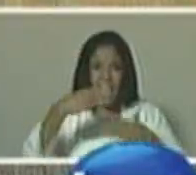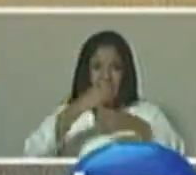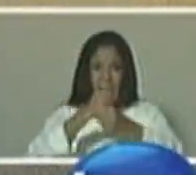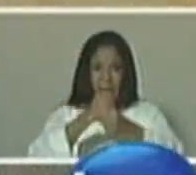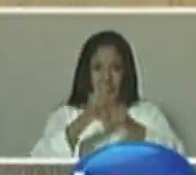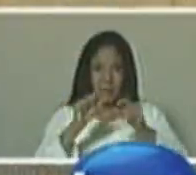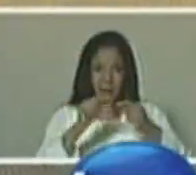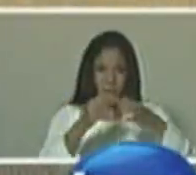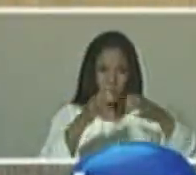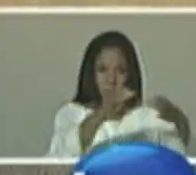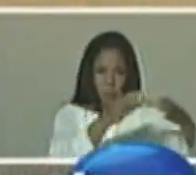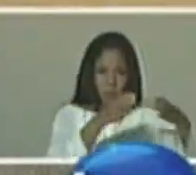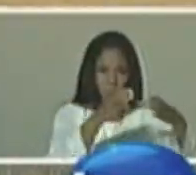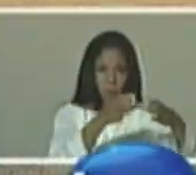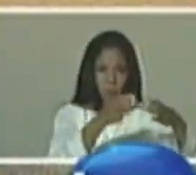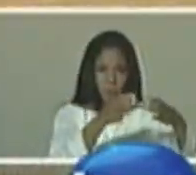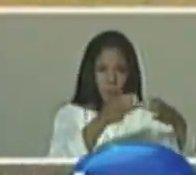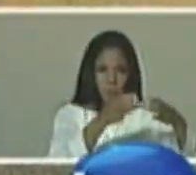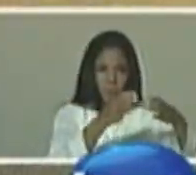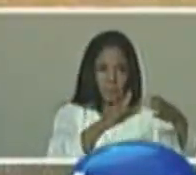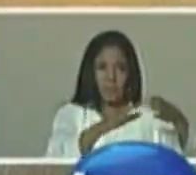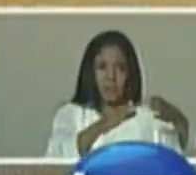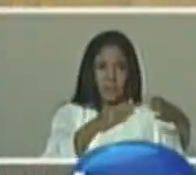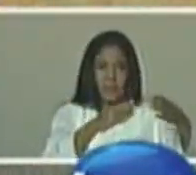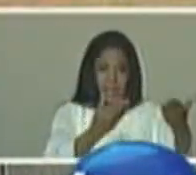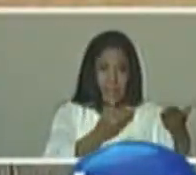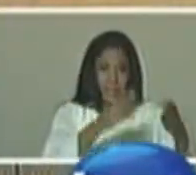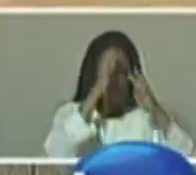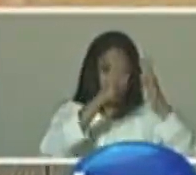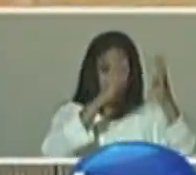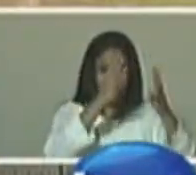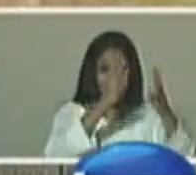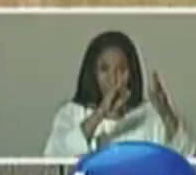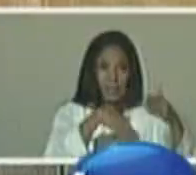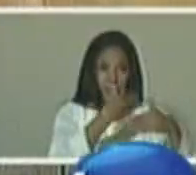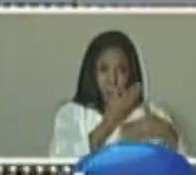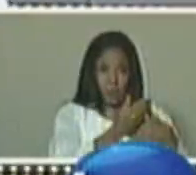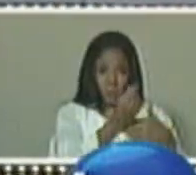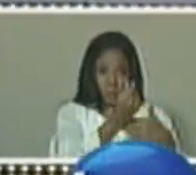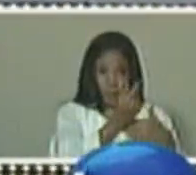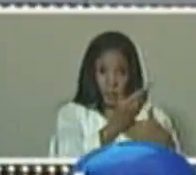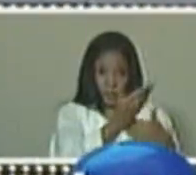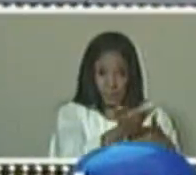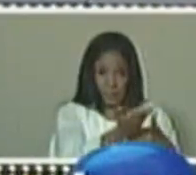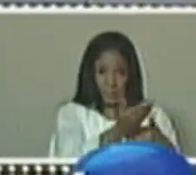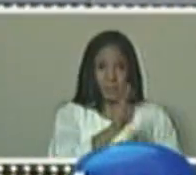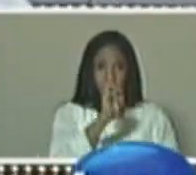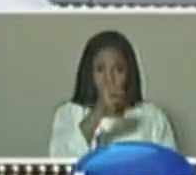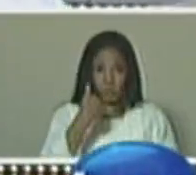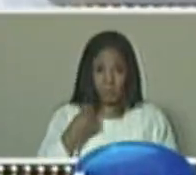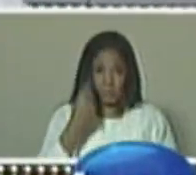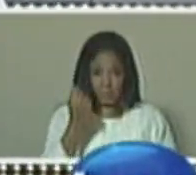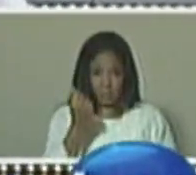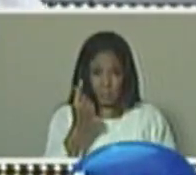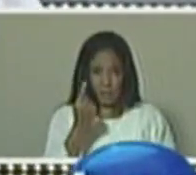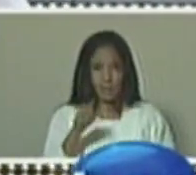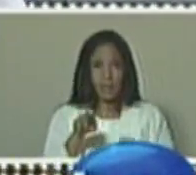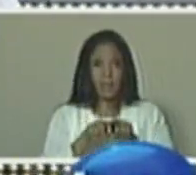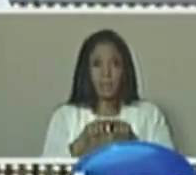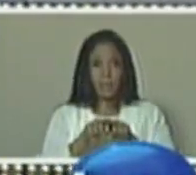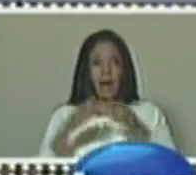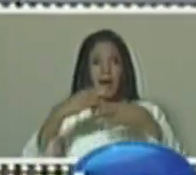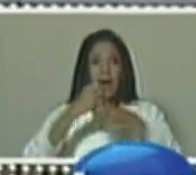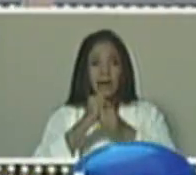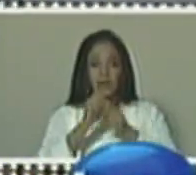sus provincias, si llegan a tener la oportunidad de tener ese dinero, inviértanlo en la creación de